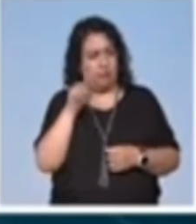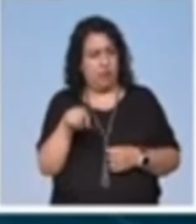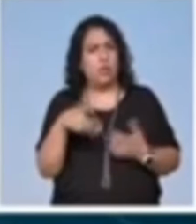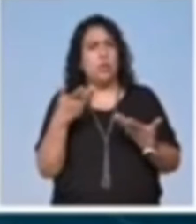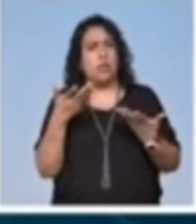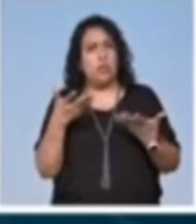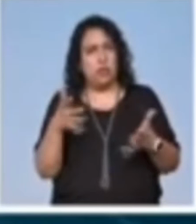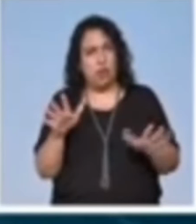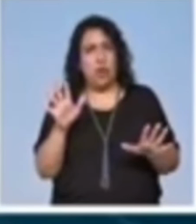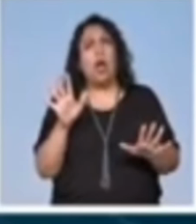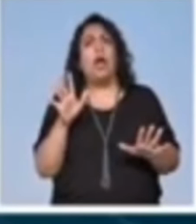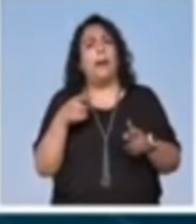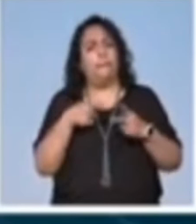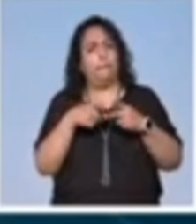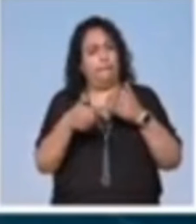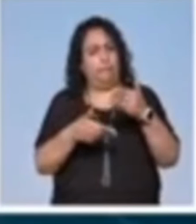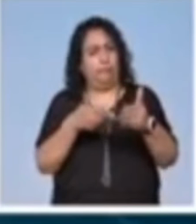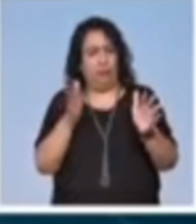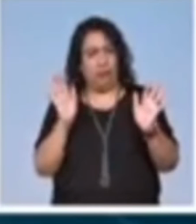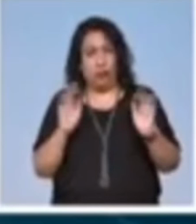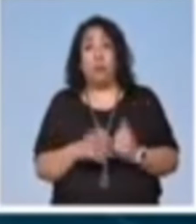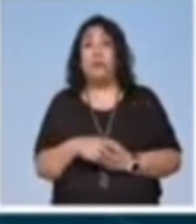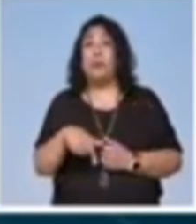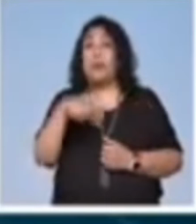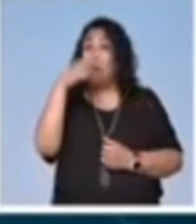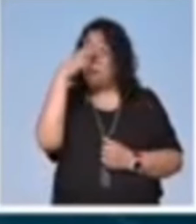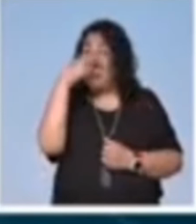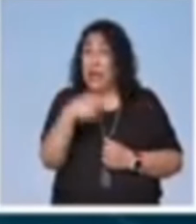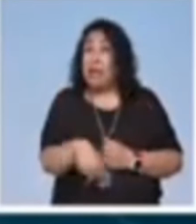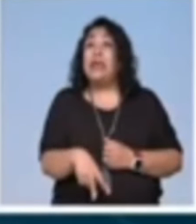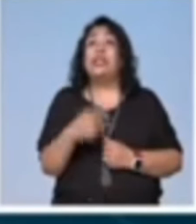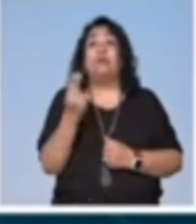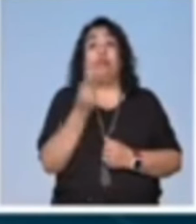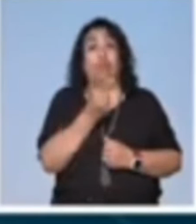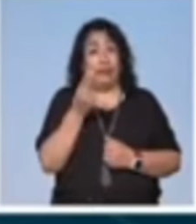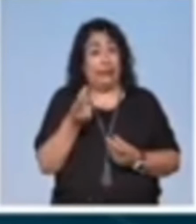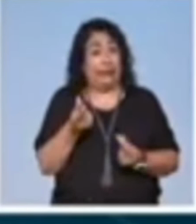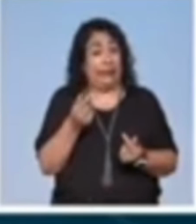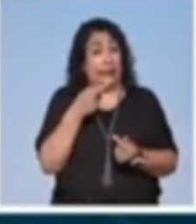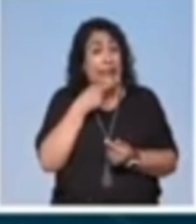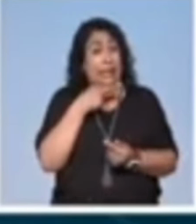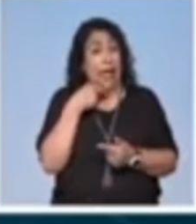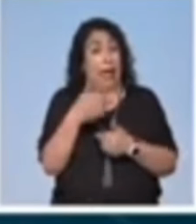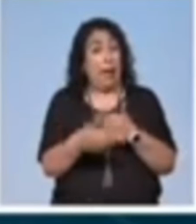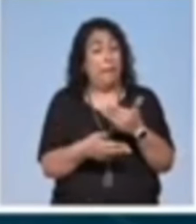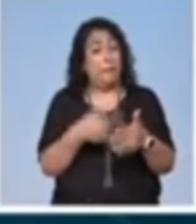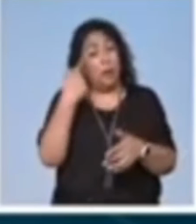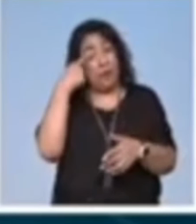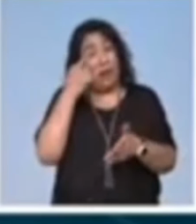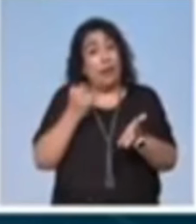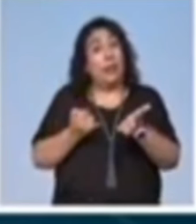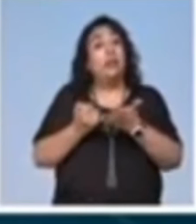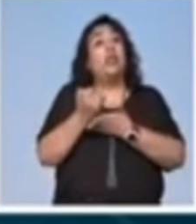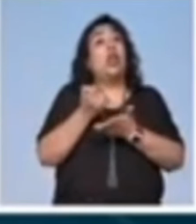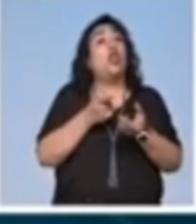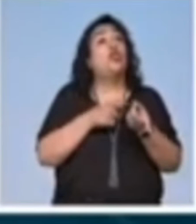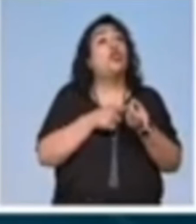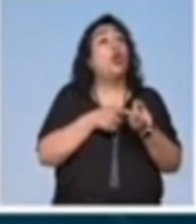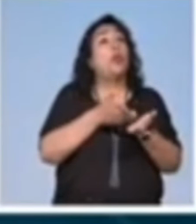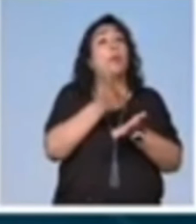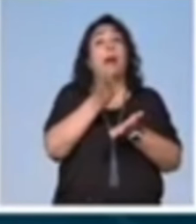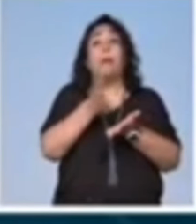está puesta en marcha. Y entonces en México tenemos que apurarnos para determinar hacia dónde